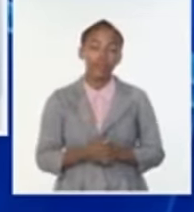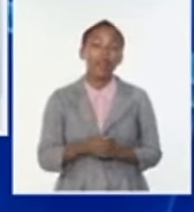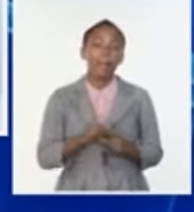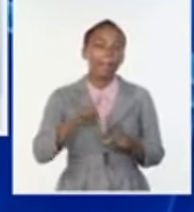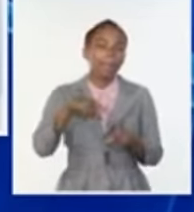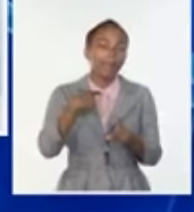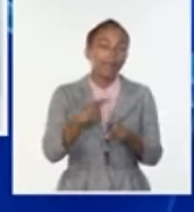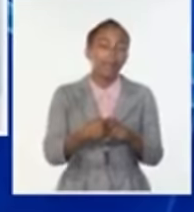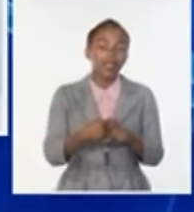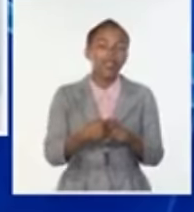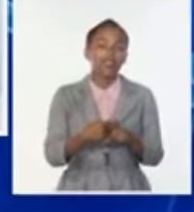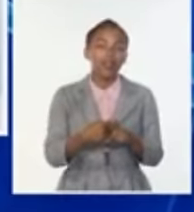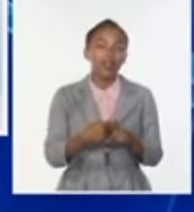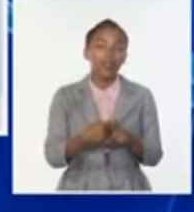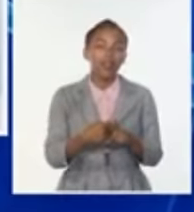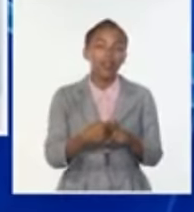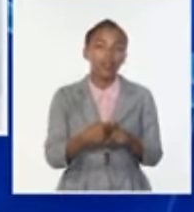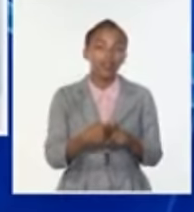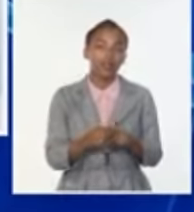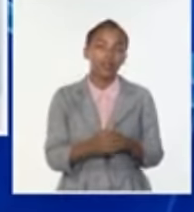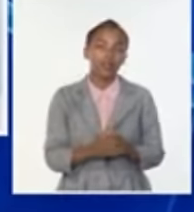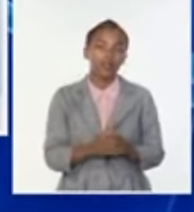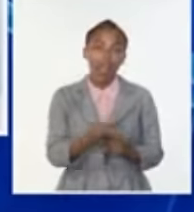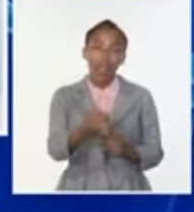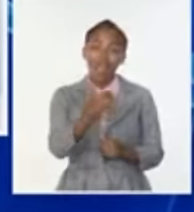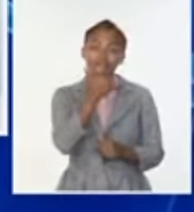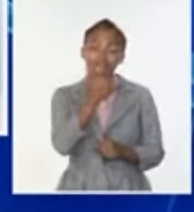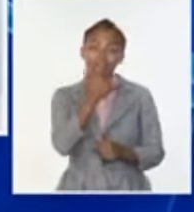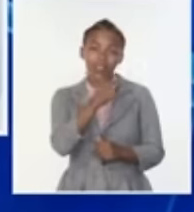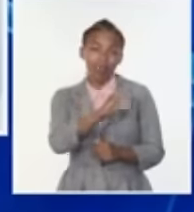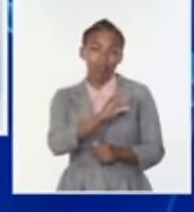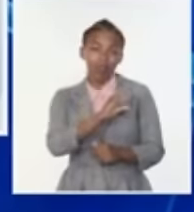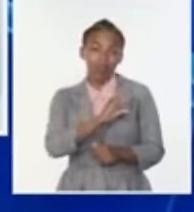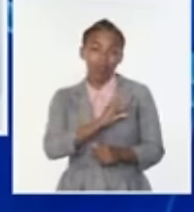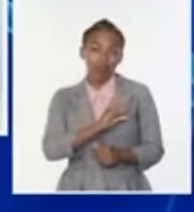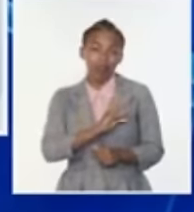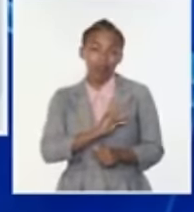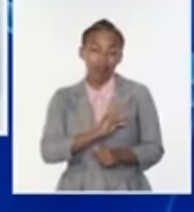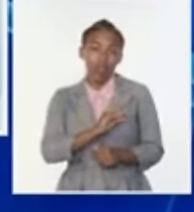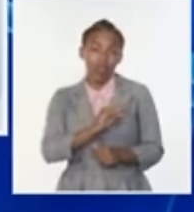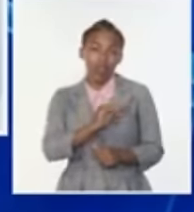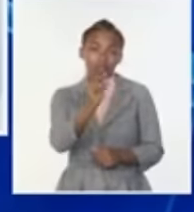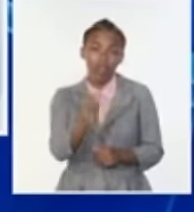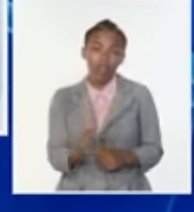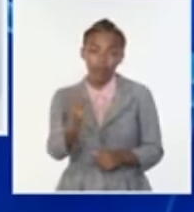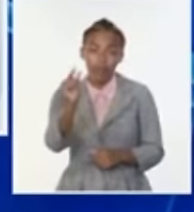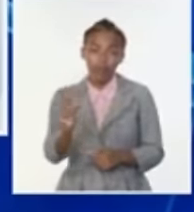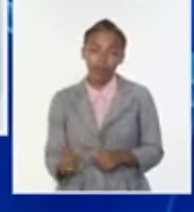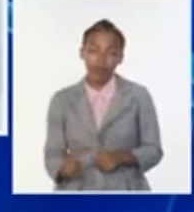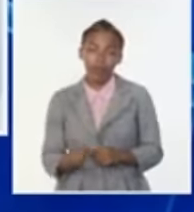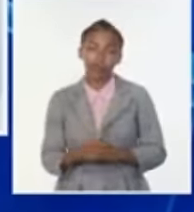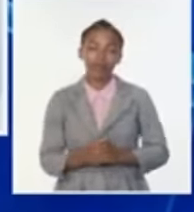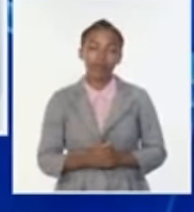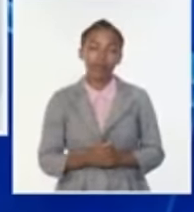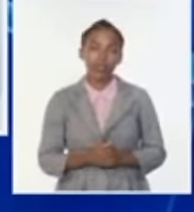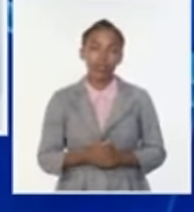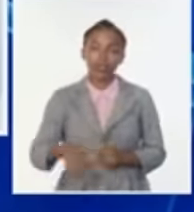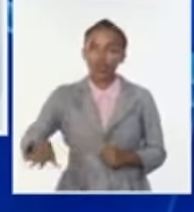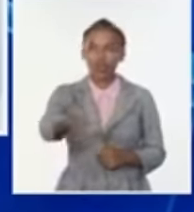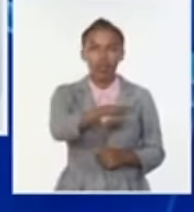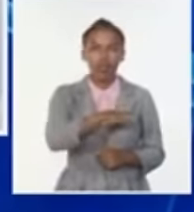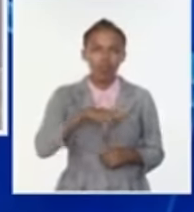el impacto en los bajos salarios que todavía persisten en la economía. Entonces, todos esos análisis, esta propuesta